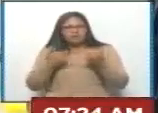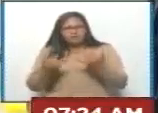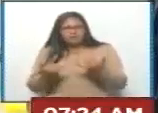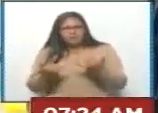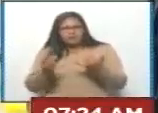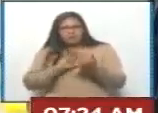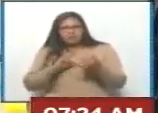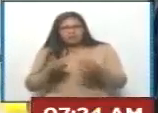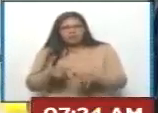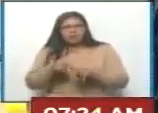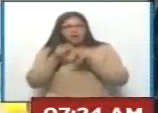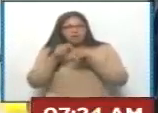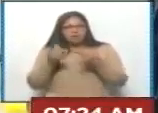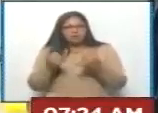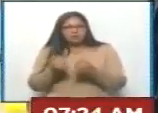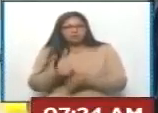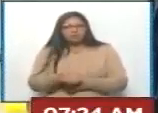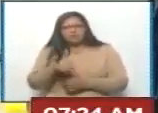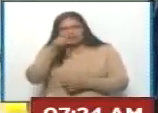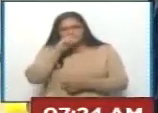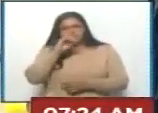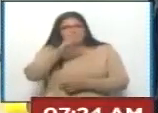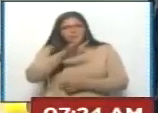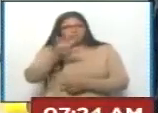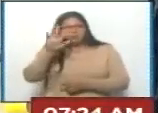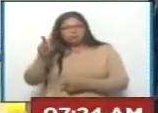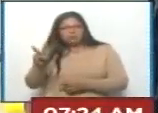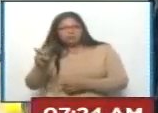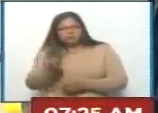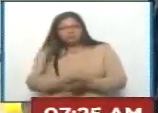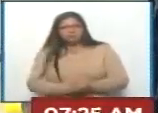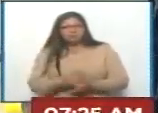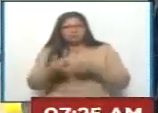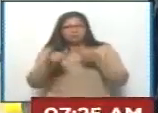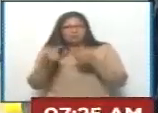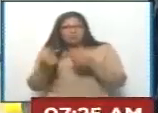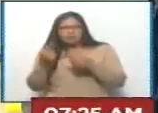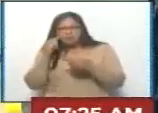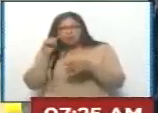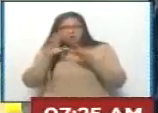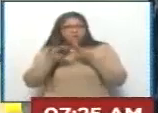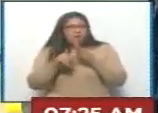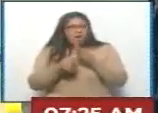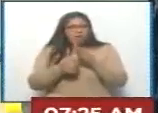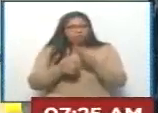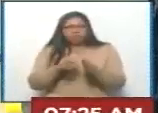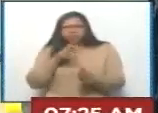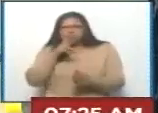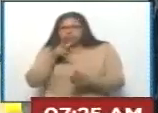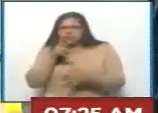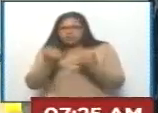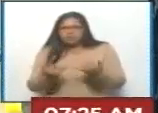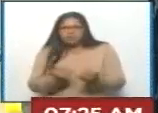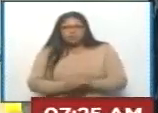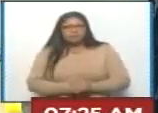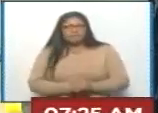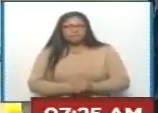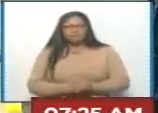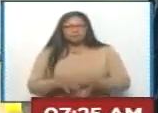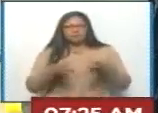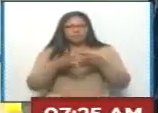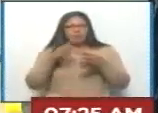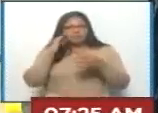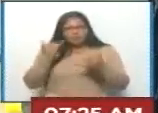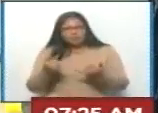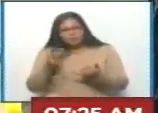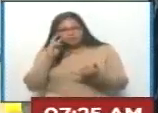las elecciones del año 52, que le fueron robadas de la manera más descarada por la junta militar, solo